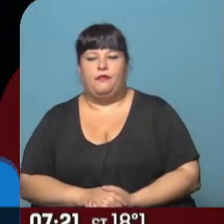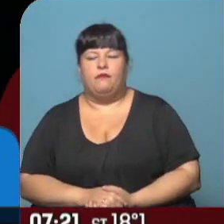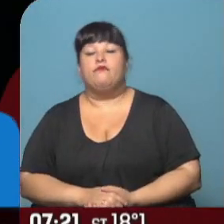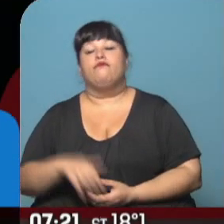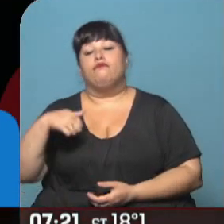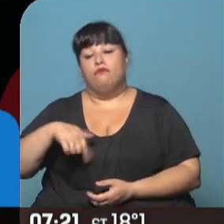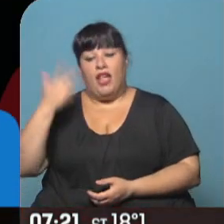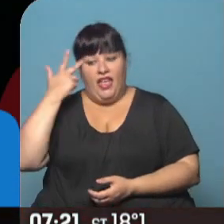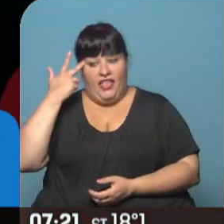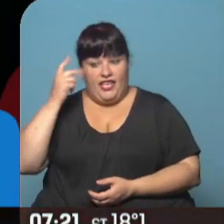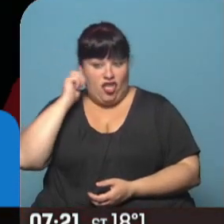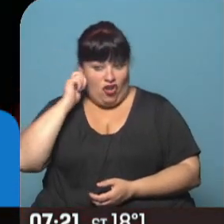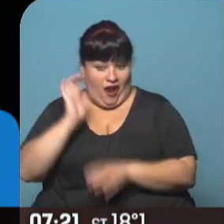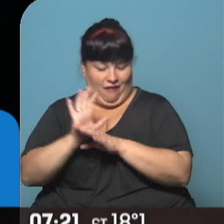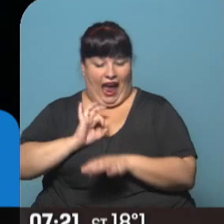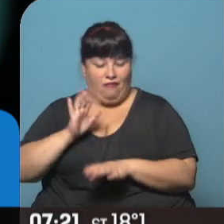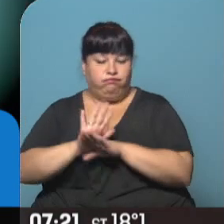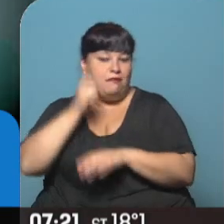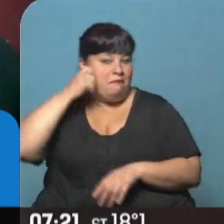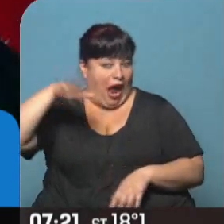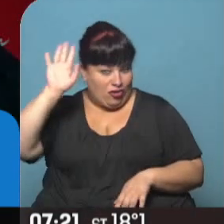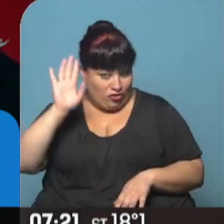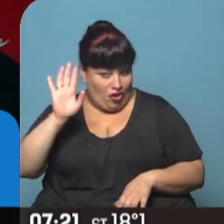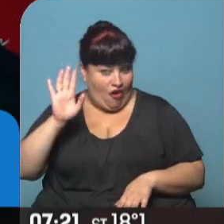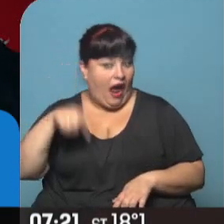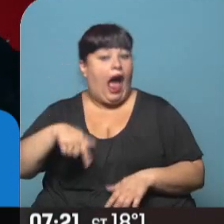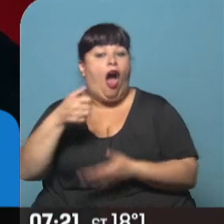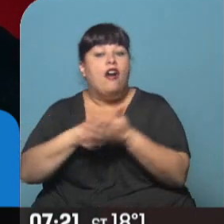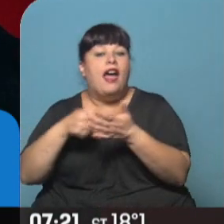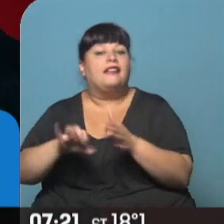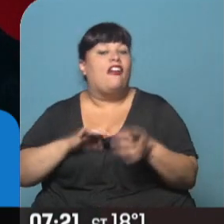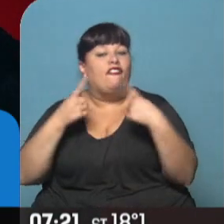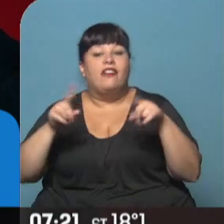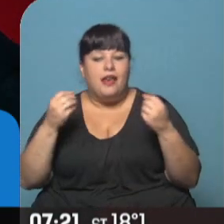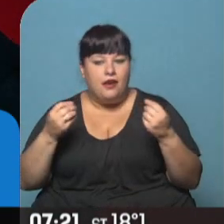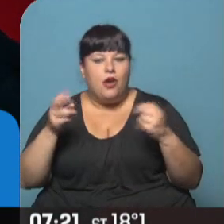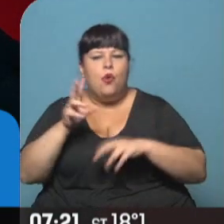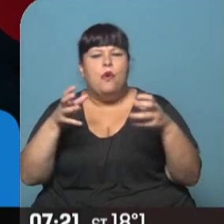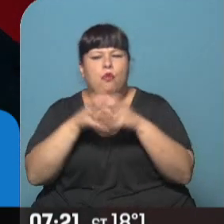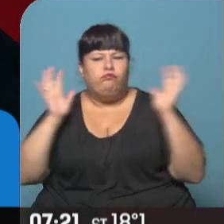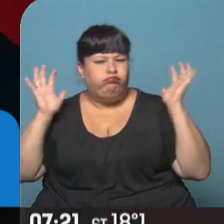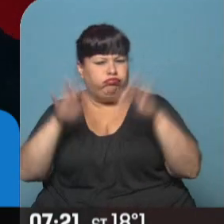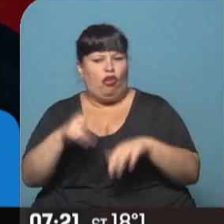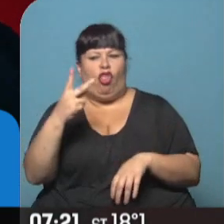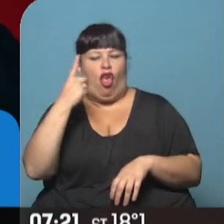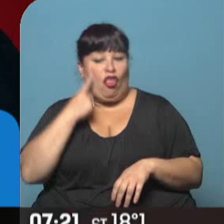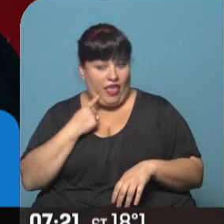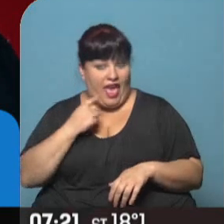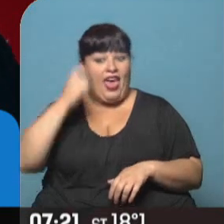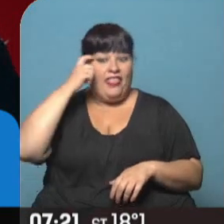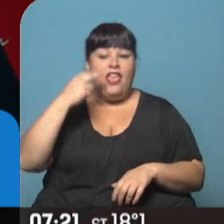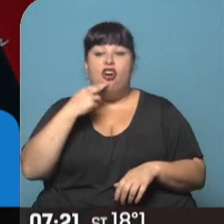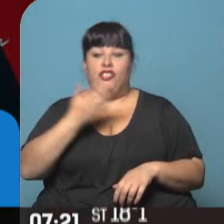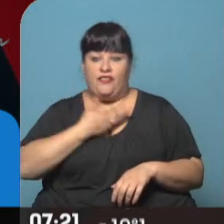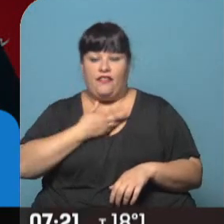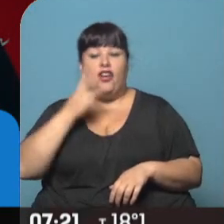Cumplimos 18 años, somos mayores de edad, y el gran desafío de este año es juntar a mucha gente en dos días. El 10 y 11 de